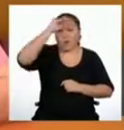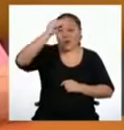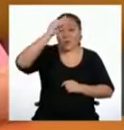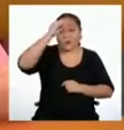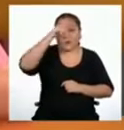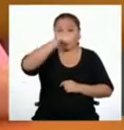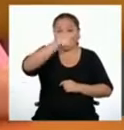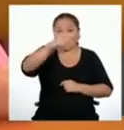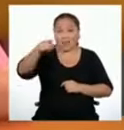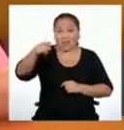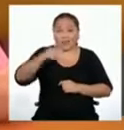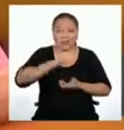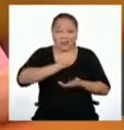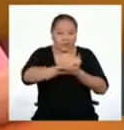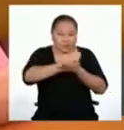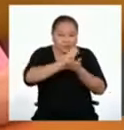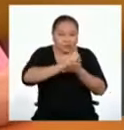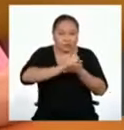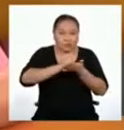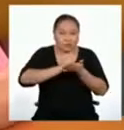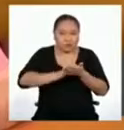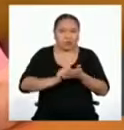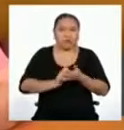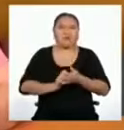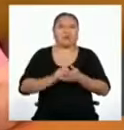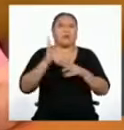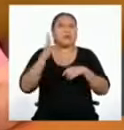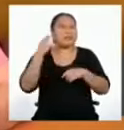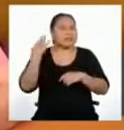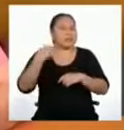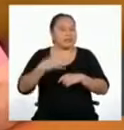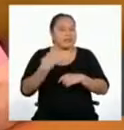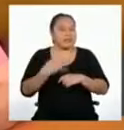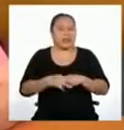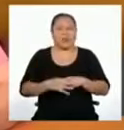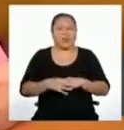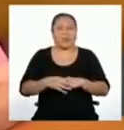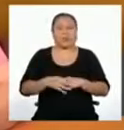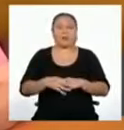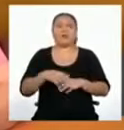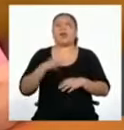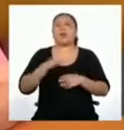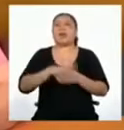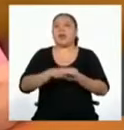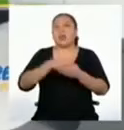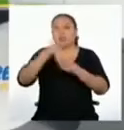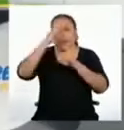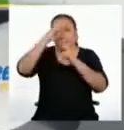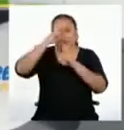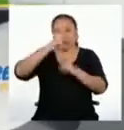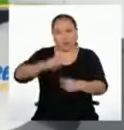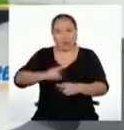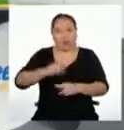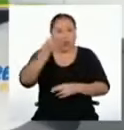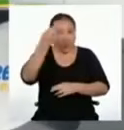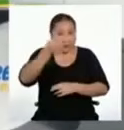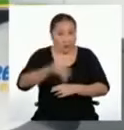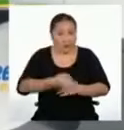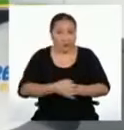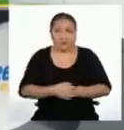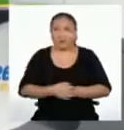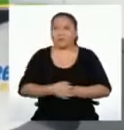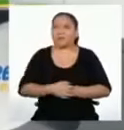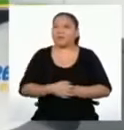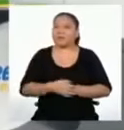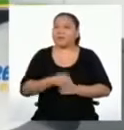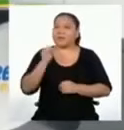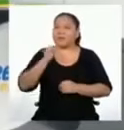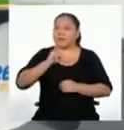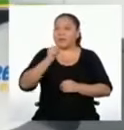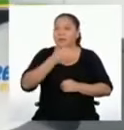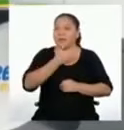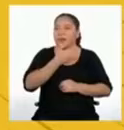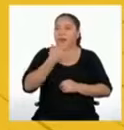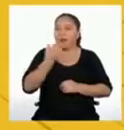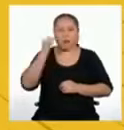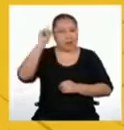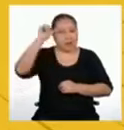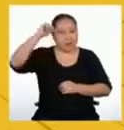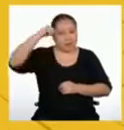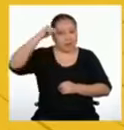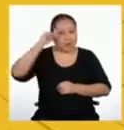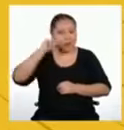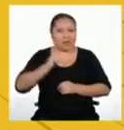chicos están tomando sus precauciones siempre, ¿no es así? Nunca está de más un pequeño